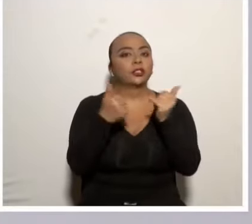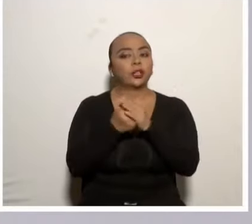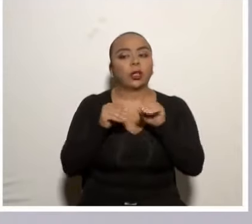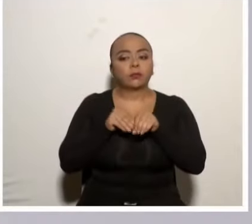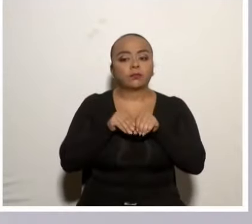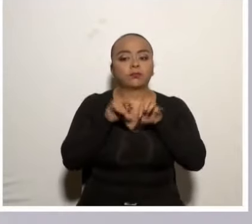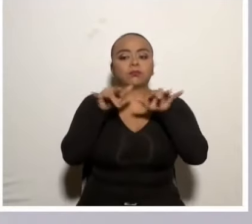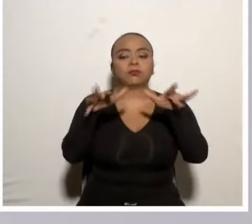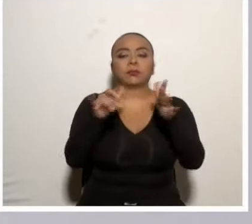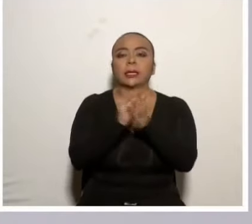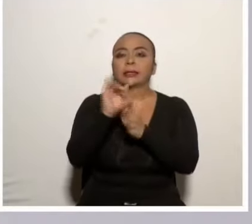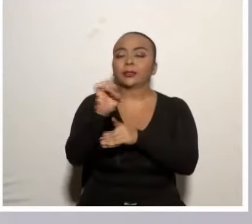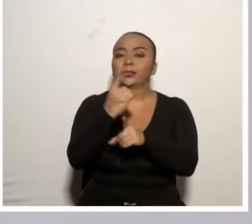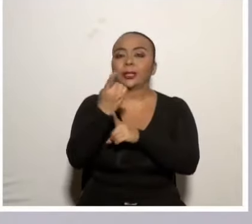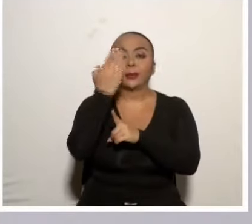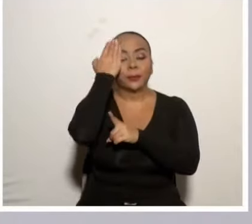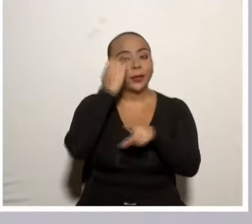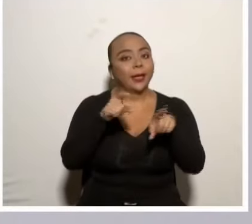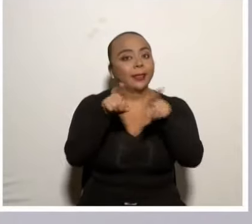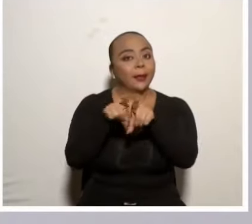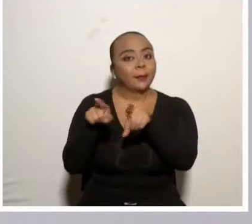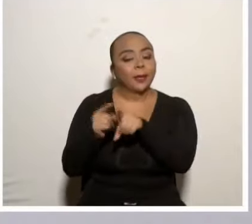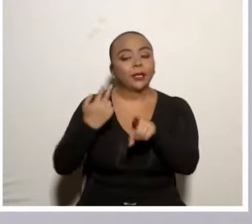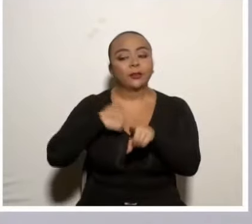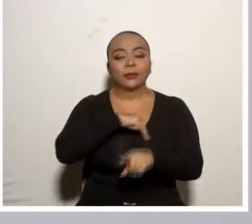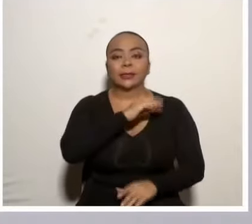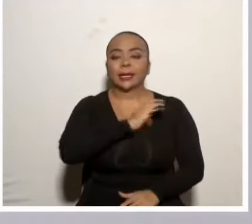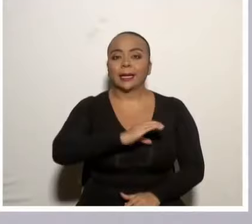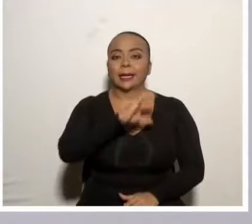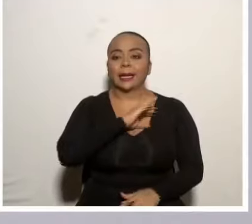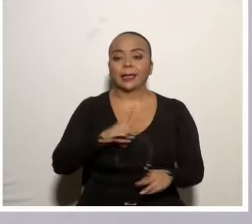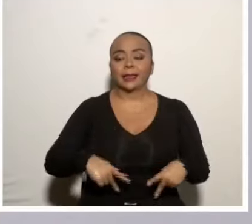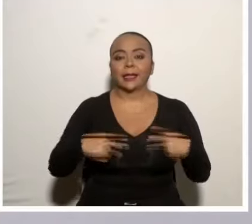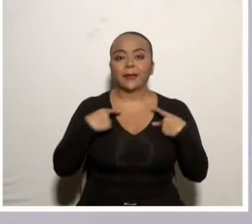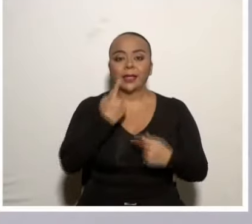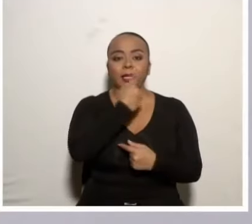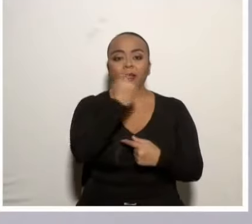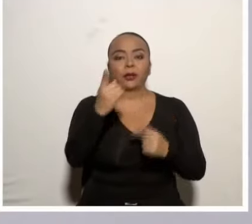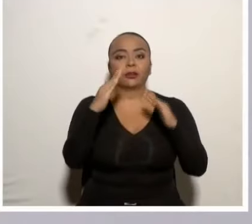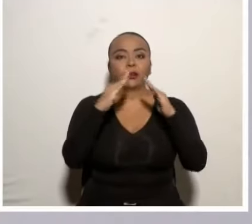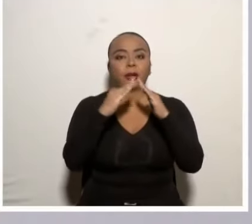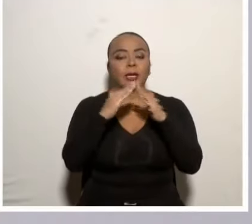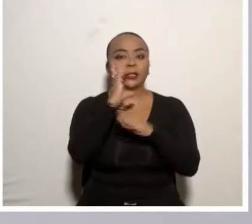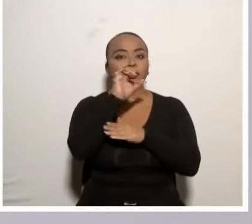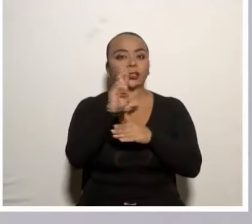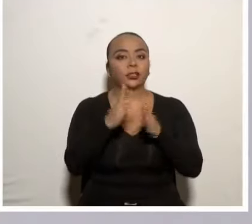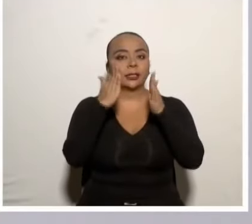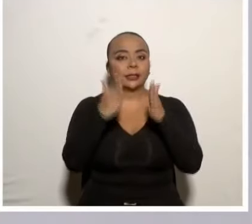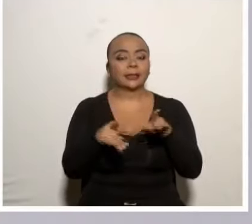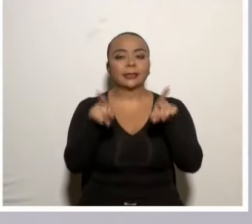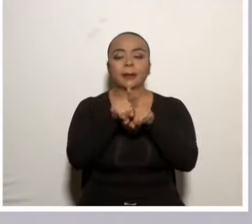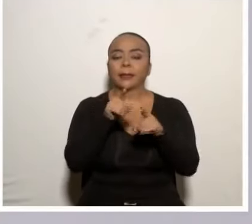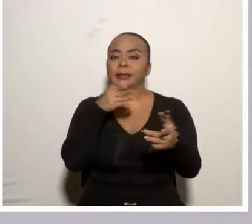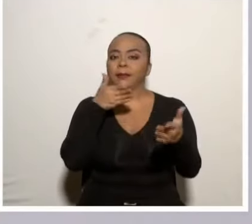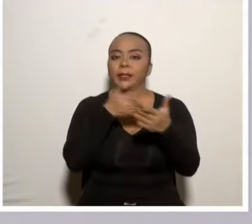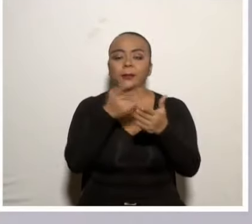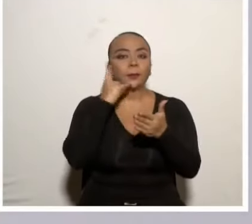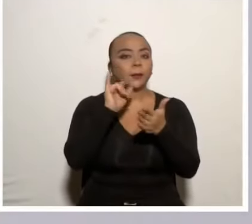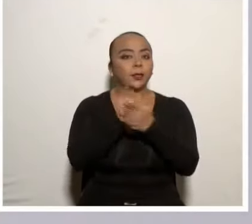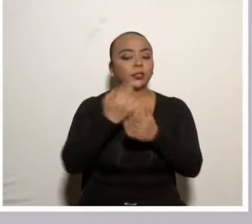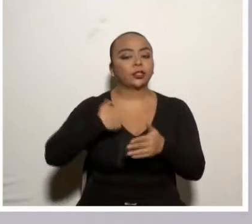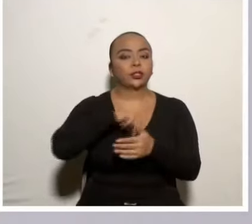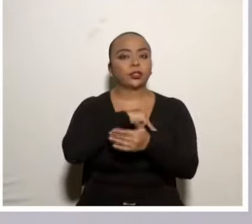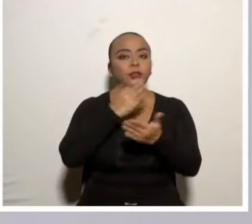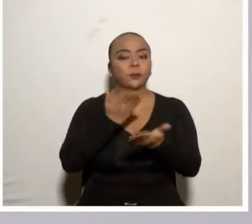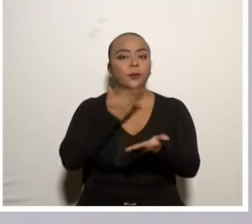permea esta sociedad, porque también nuestra calidad de vida de cada uno de los hogares costarricenses también es afectado. Por eso